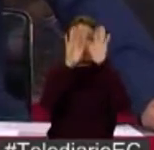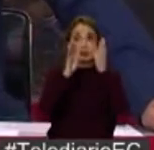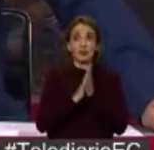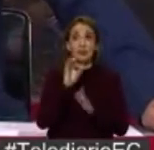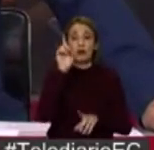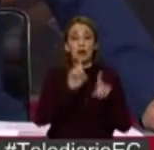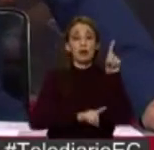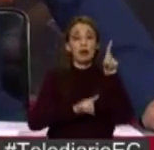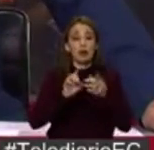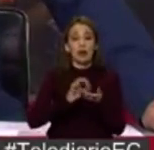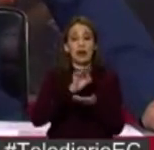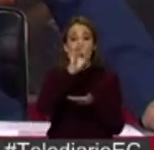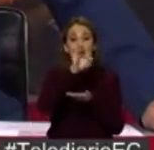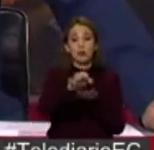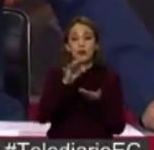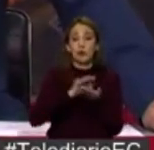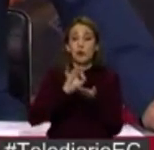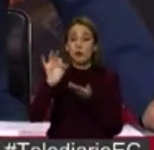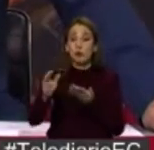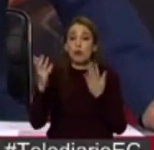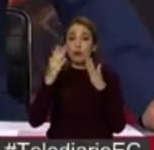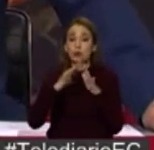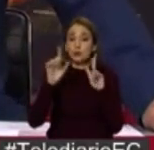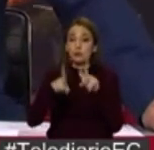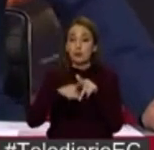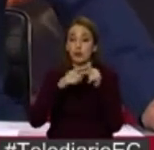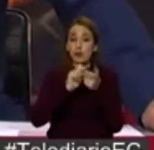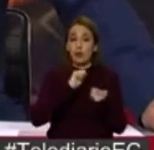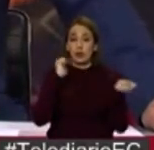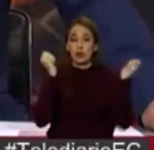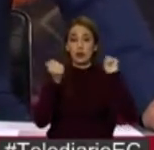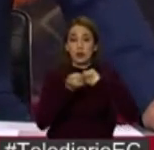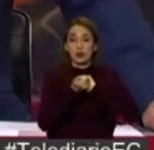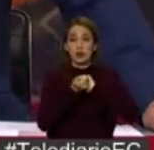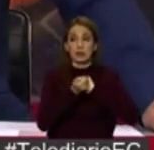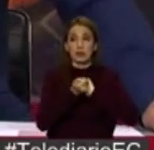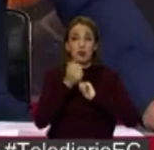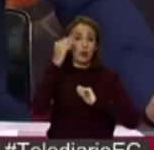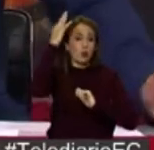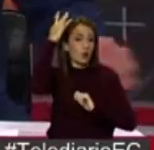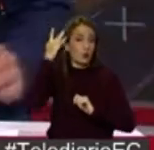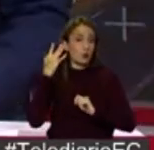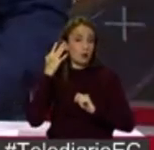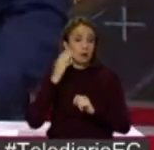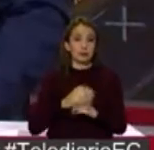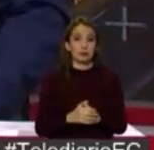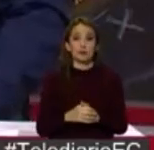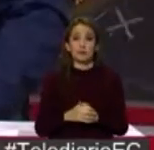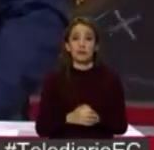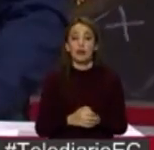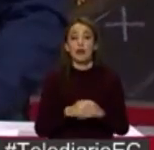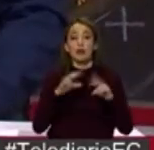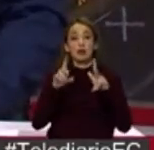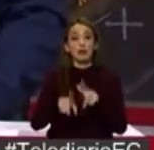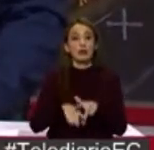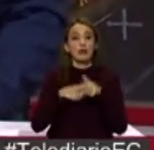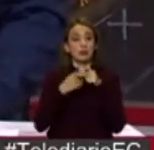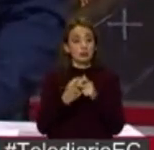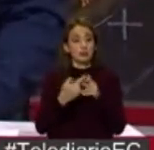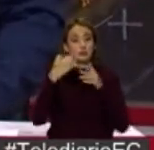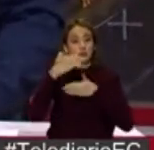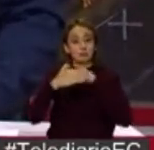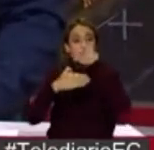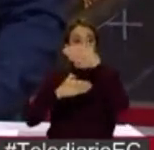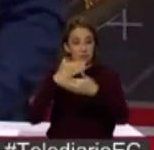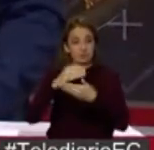La mayoría de cantones del país se preparan para cambiar el semáforo a color amarillo en las próximas horas. Con esta medida, las personas regresarán a